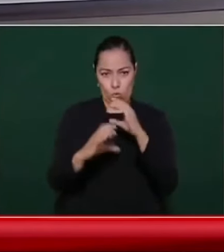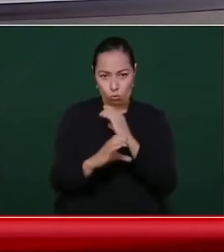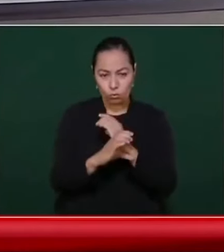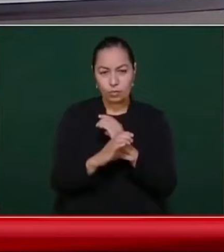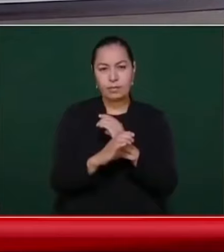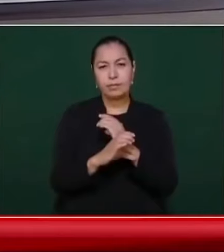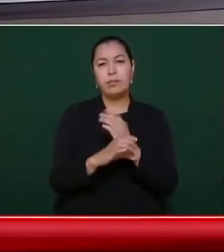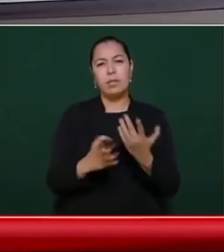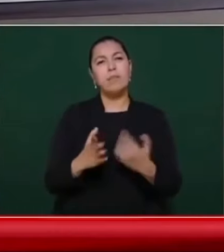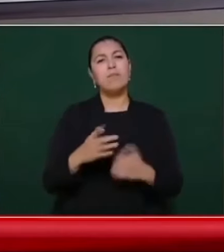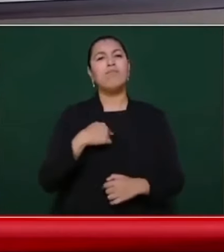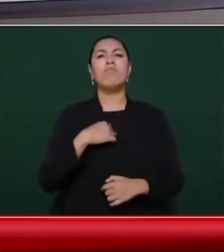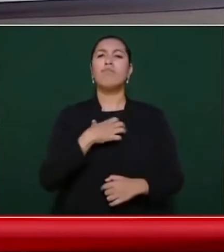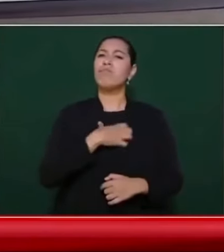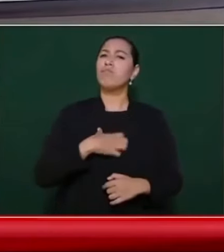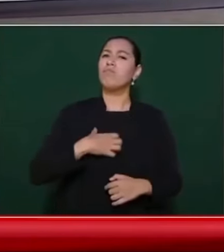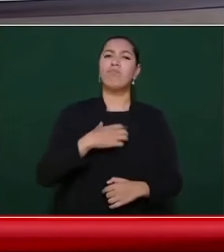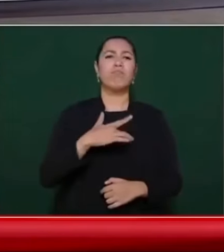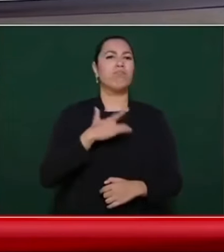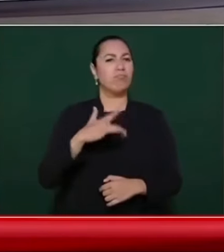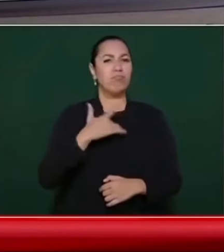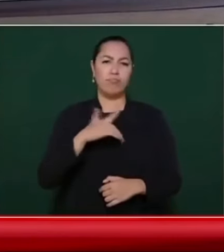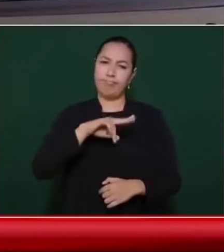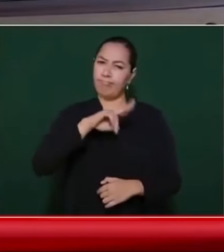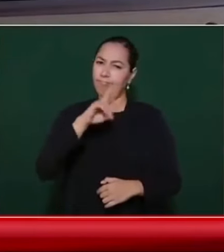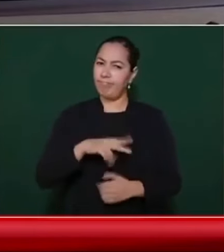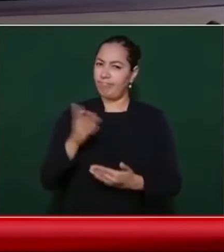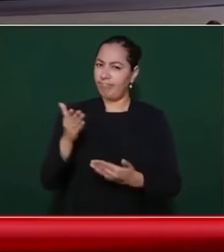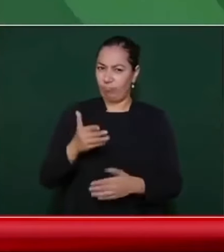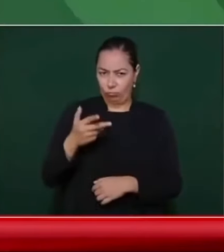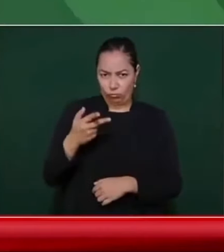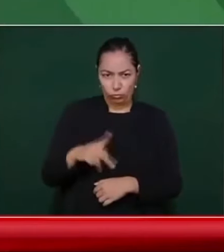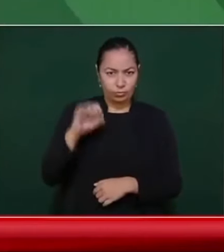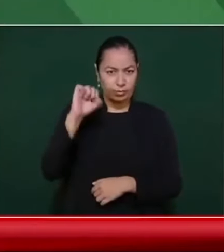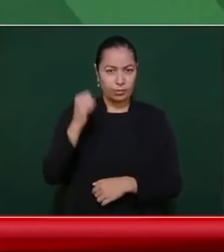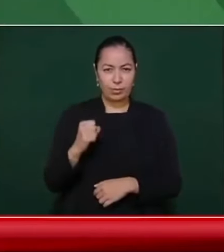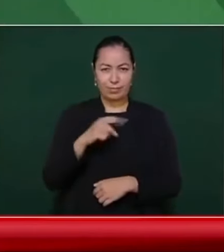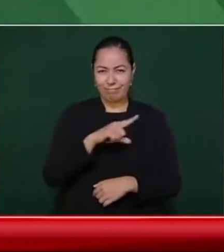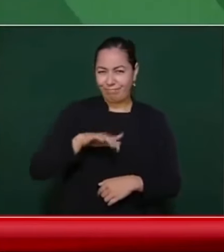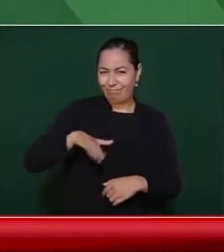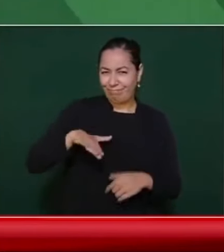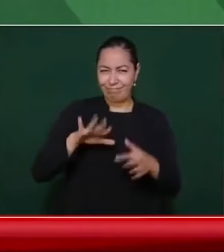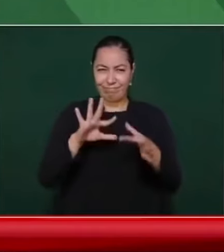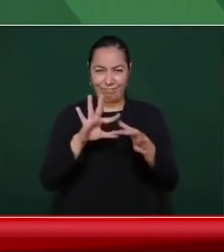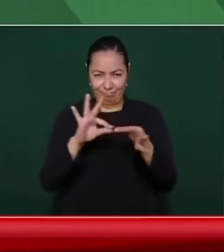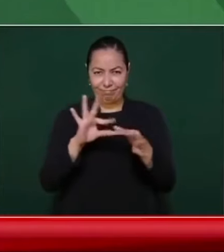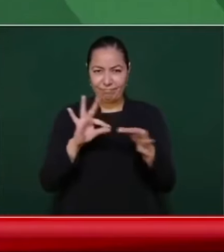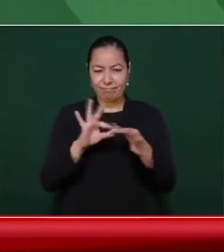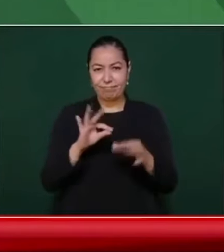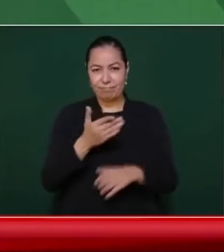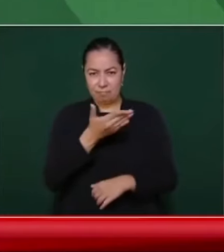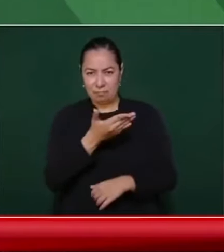los plas en sinaloa por supuesto como usted lo dijo serum